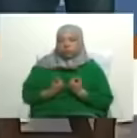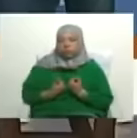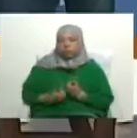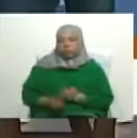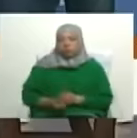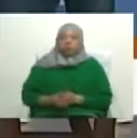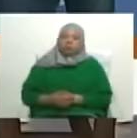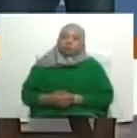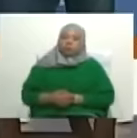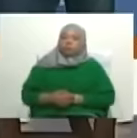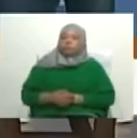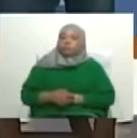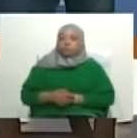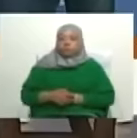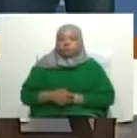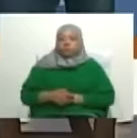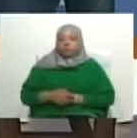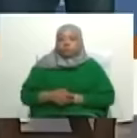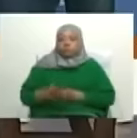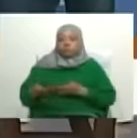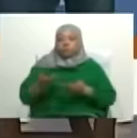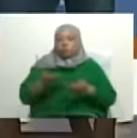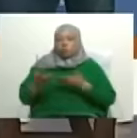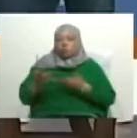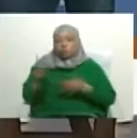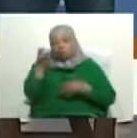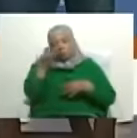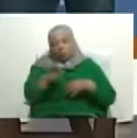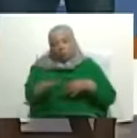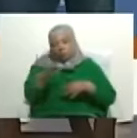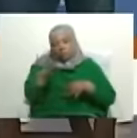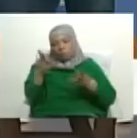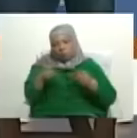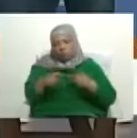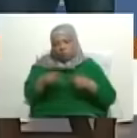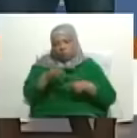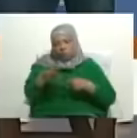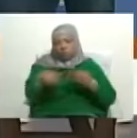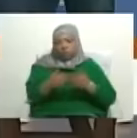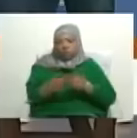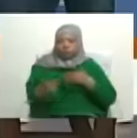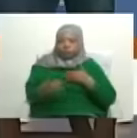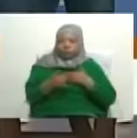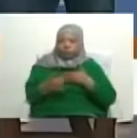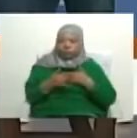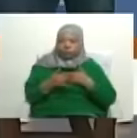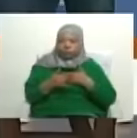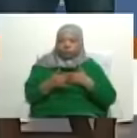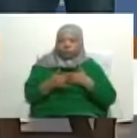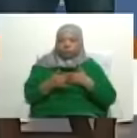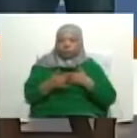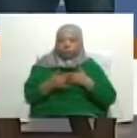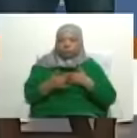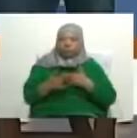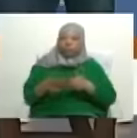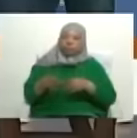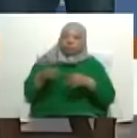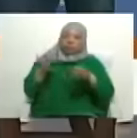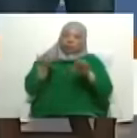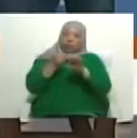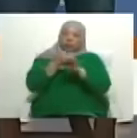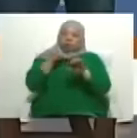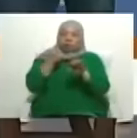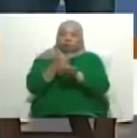¿Cuántas veces no hemos oído del tema de los servicios públicos en Venezuela y con cuánta fuerza lo hemos enfrentado? Y cada vez que denunciamos el sabotaje,